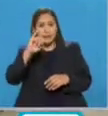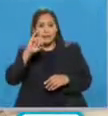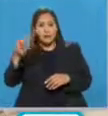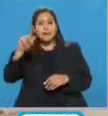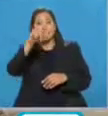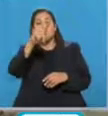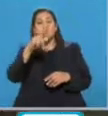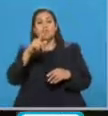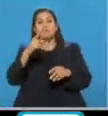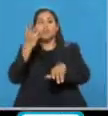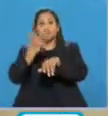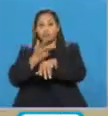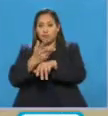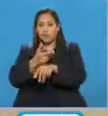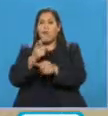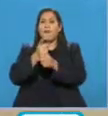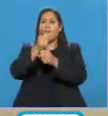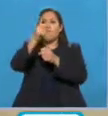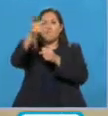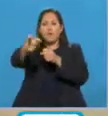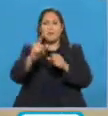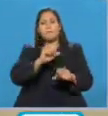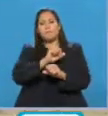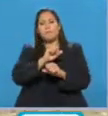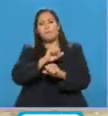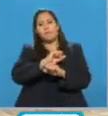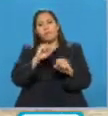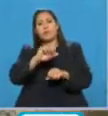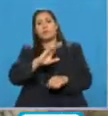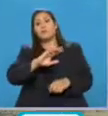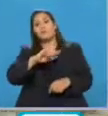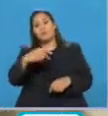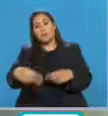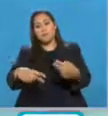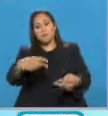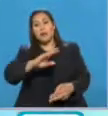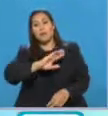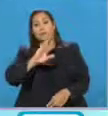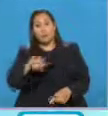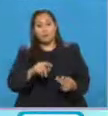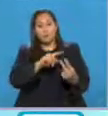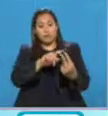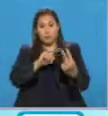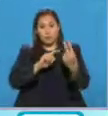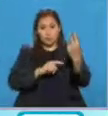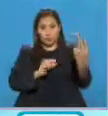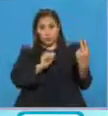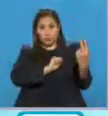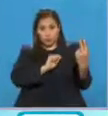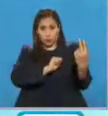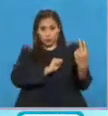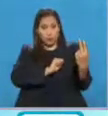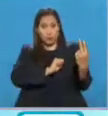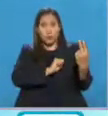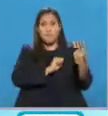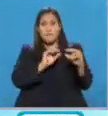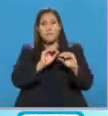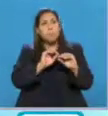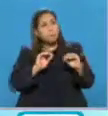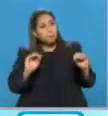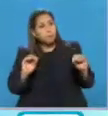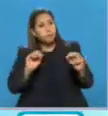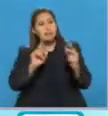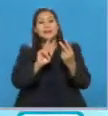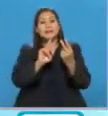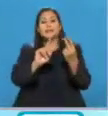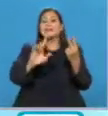americano recibe un ataque. Hay varios muertos, y estos 2 soldados que quedan aislados del resto del